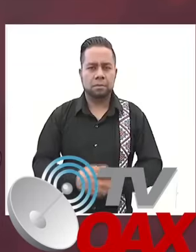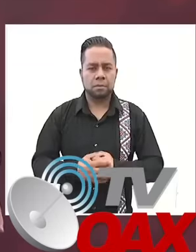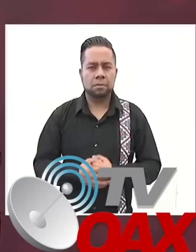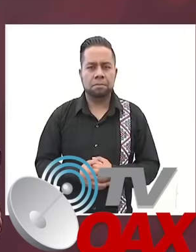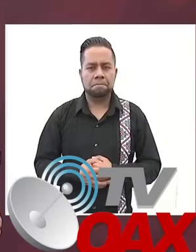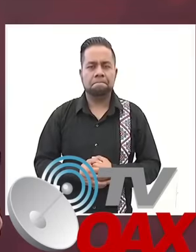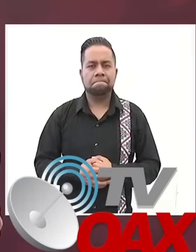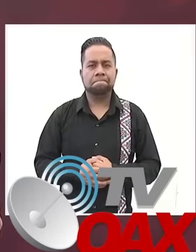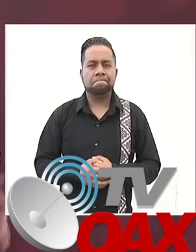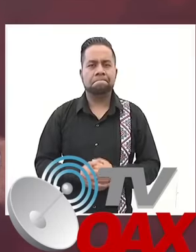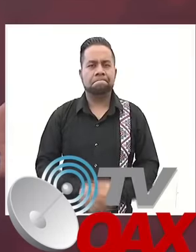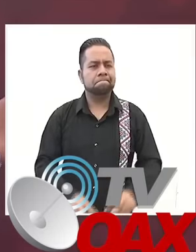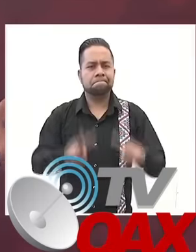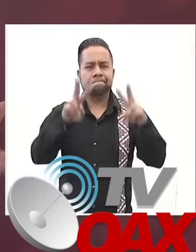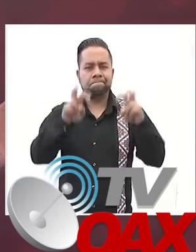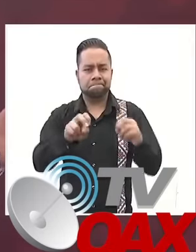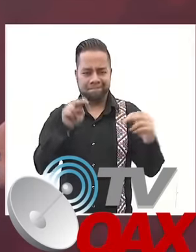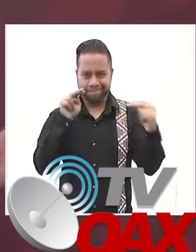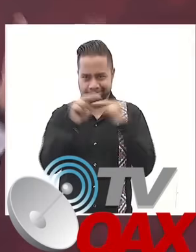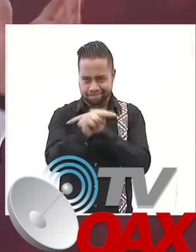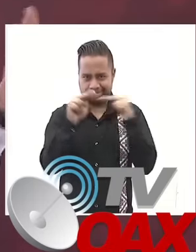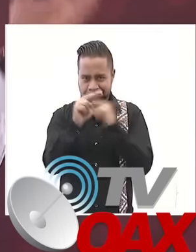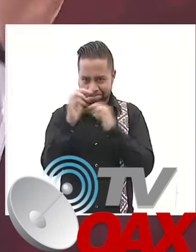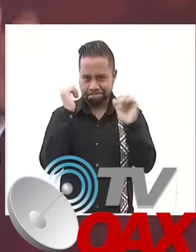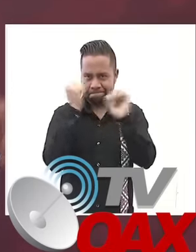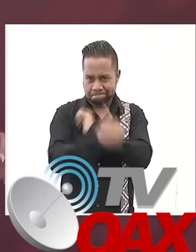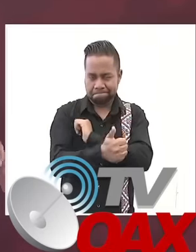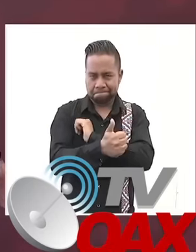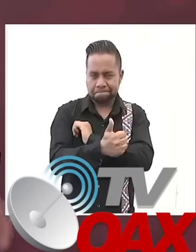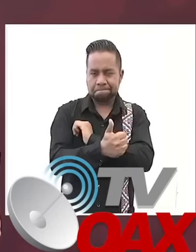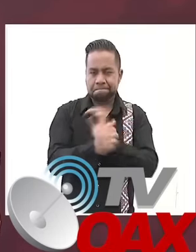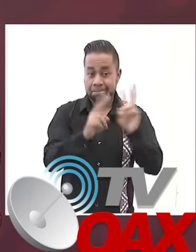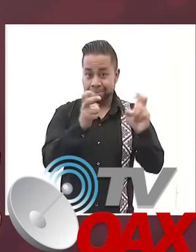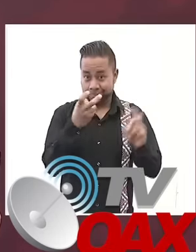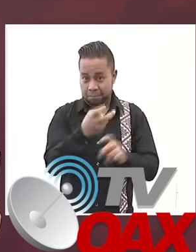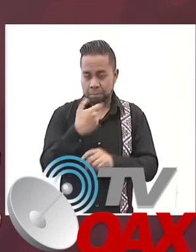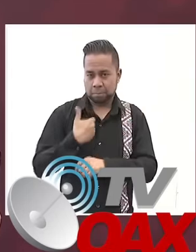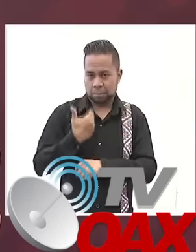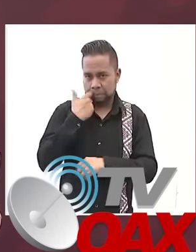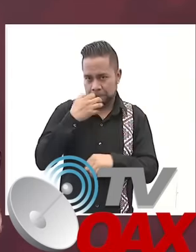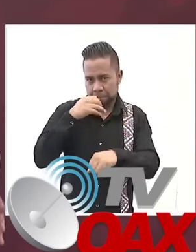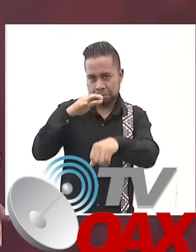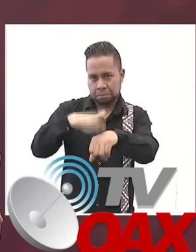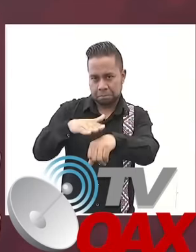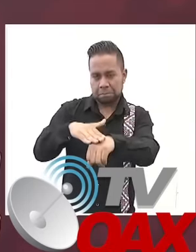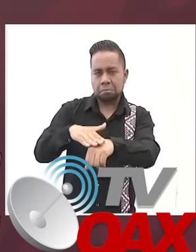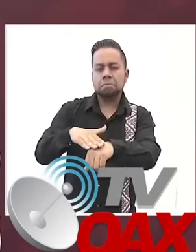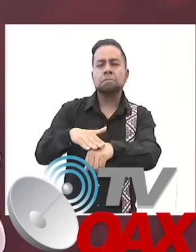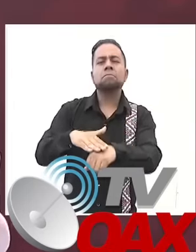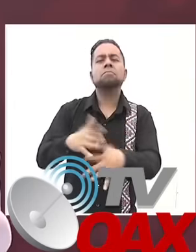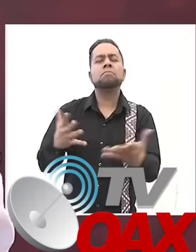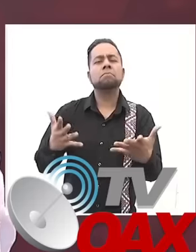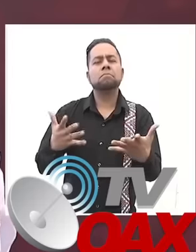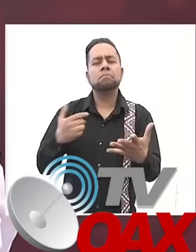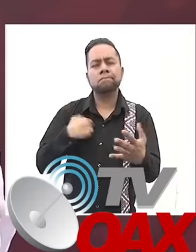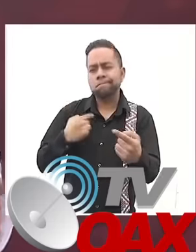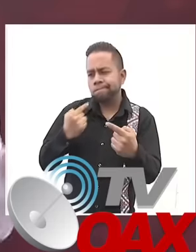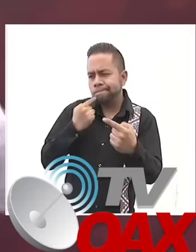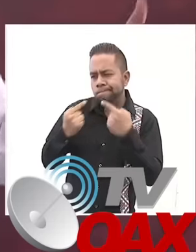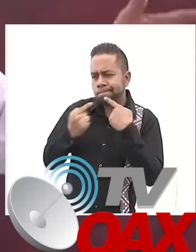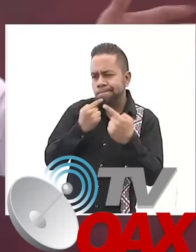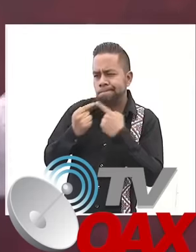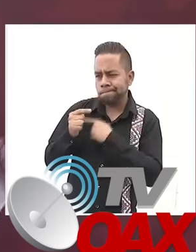las carreteras, pues decirles que convencí a Jorge